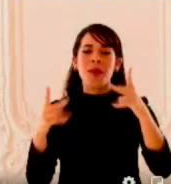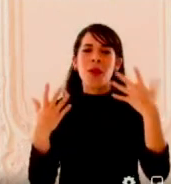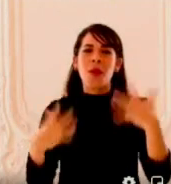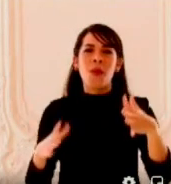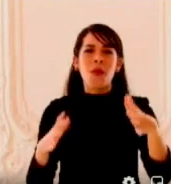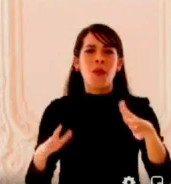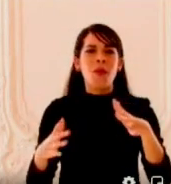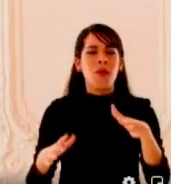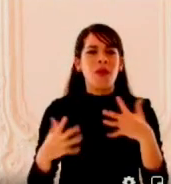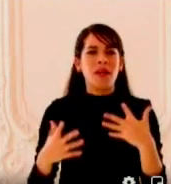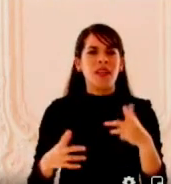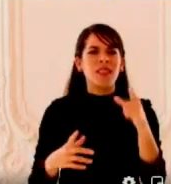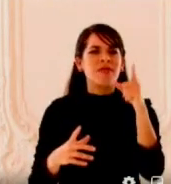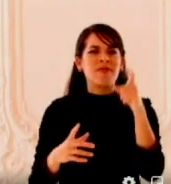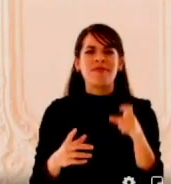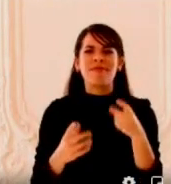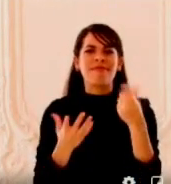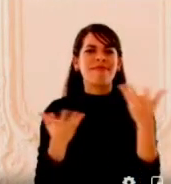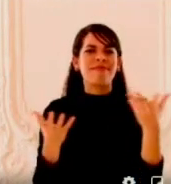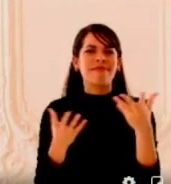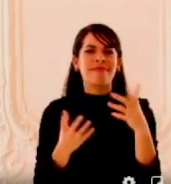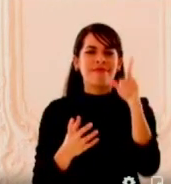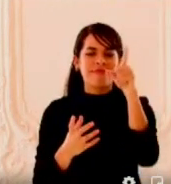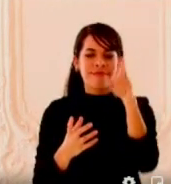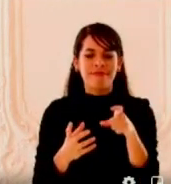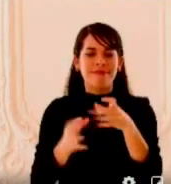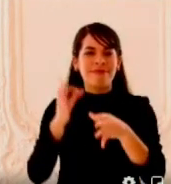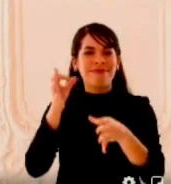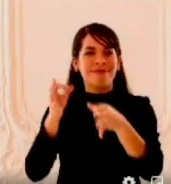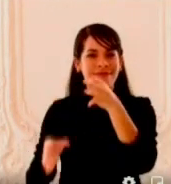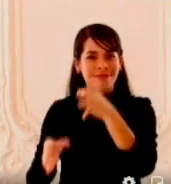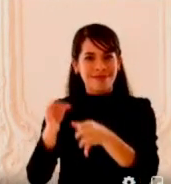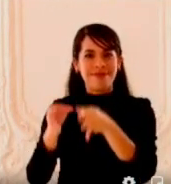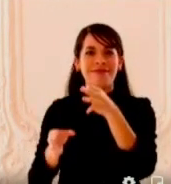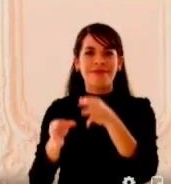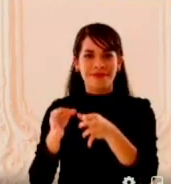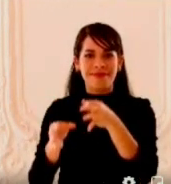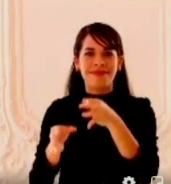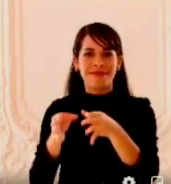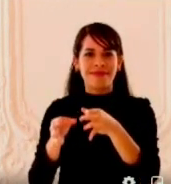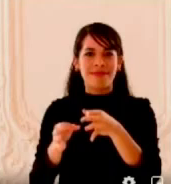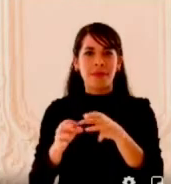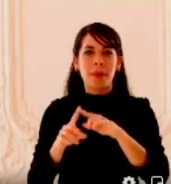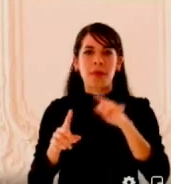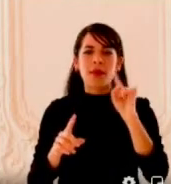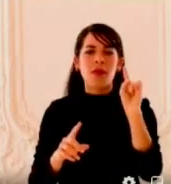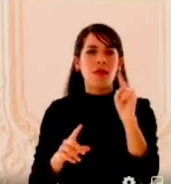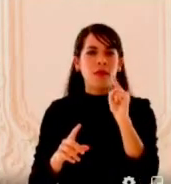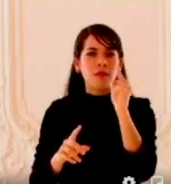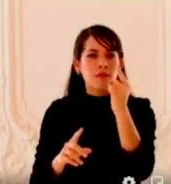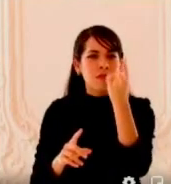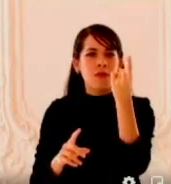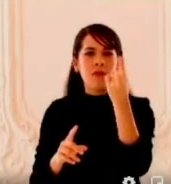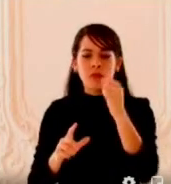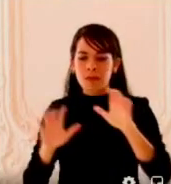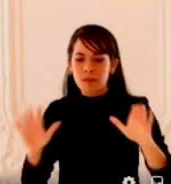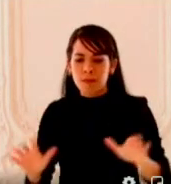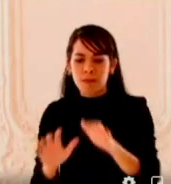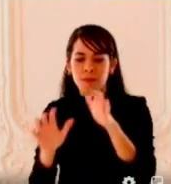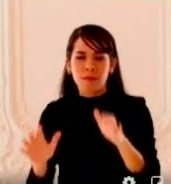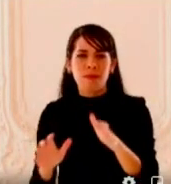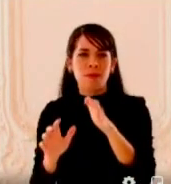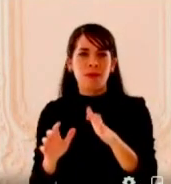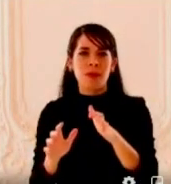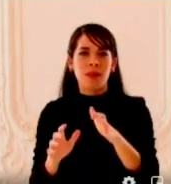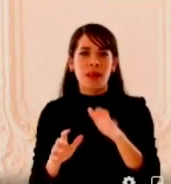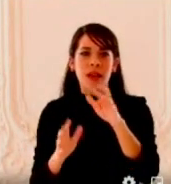la multiplicación de la justicia. Con una sola legislación, con un solo acto, con una orden ejecutiva,